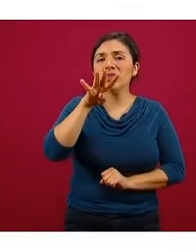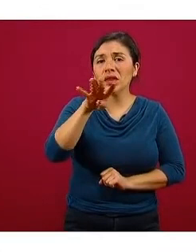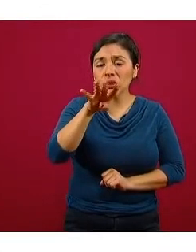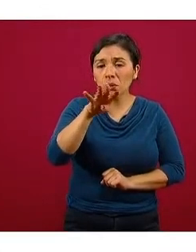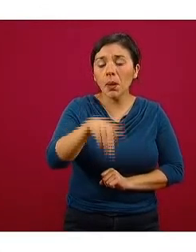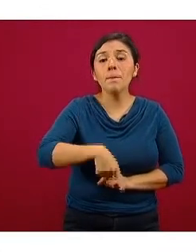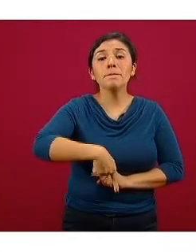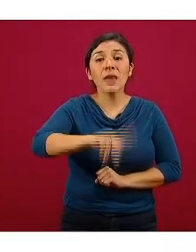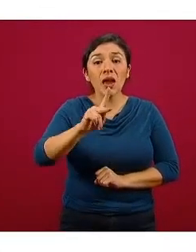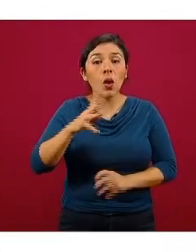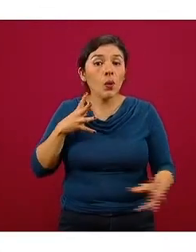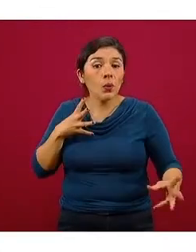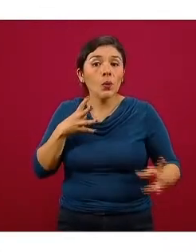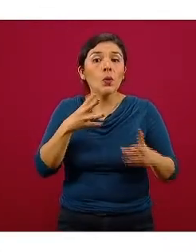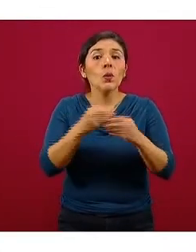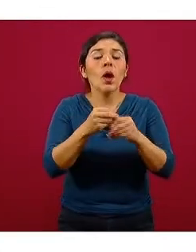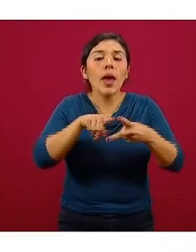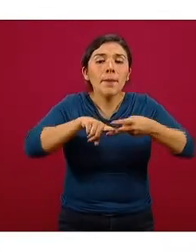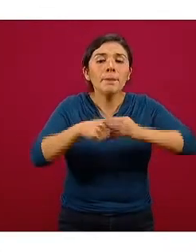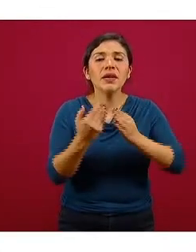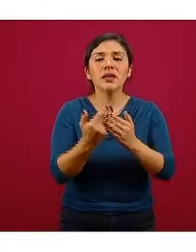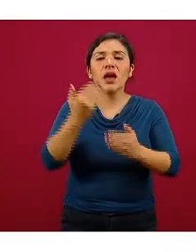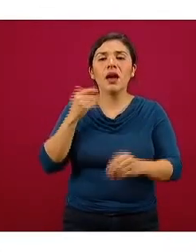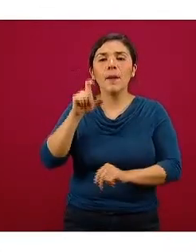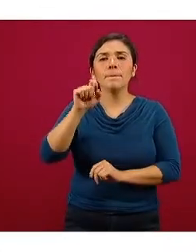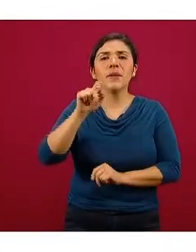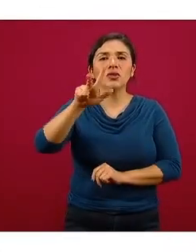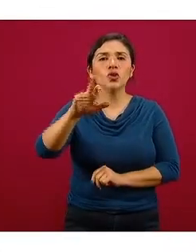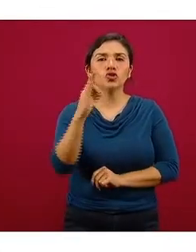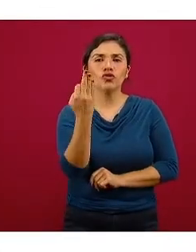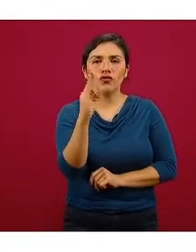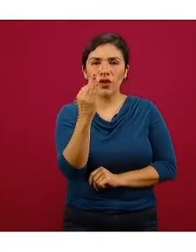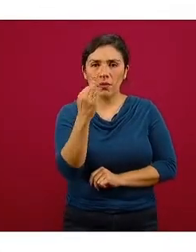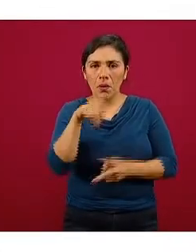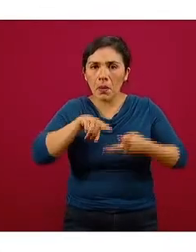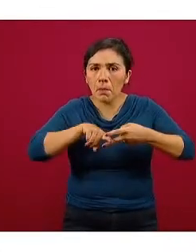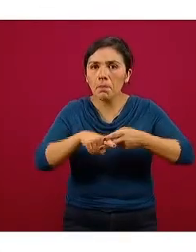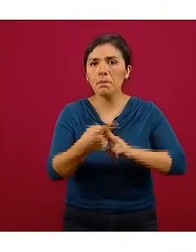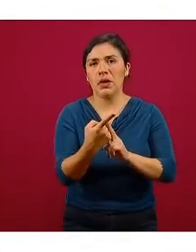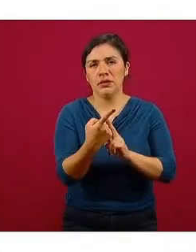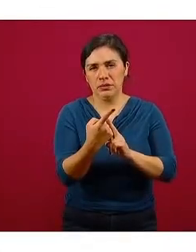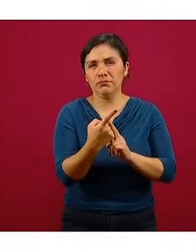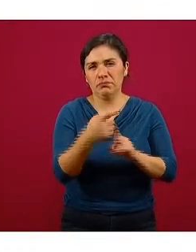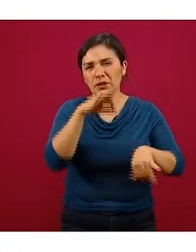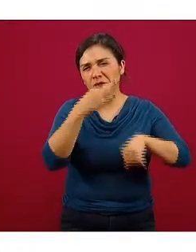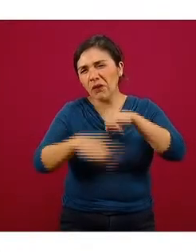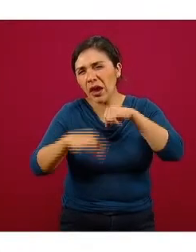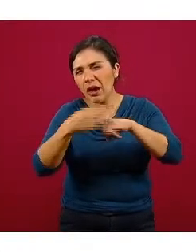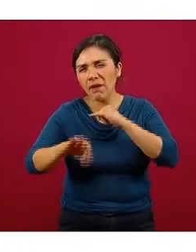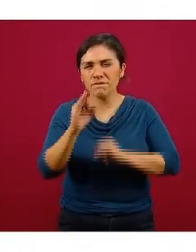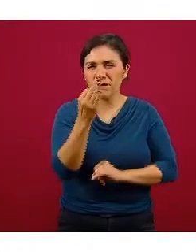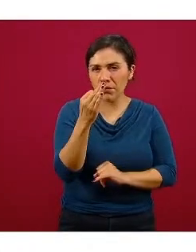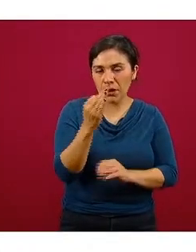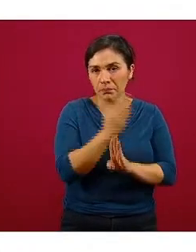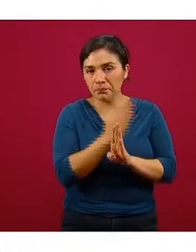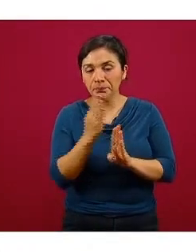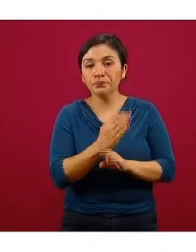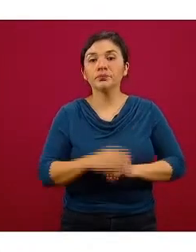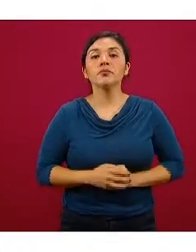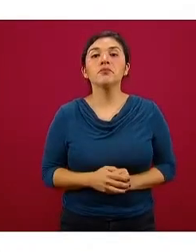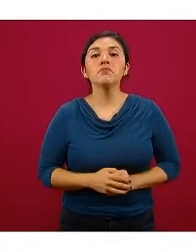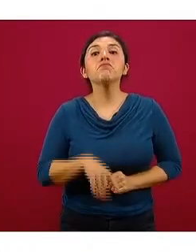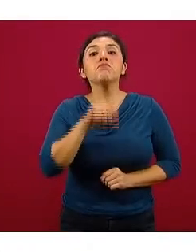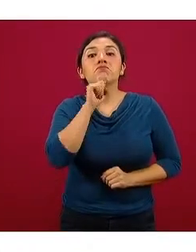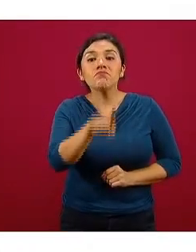además acumulados desde que iniciamos con los primeros casos a fines del mes de febrero. Así